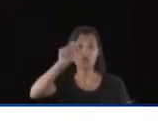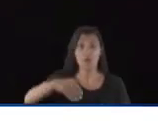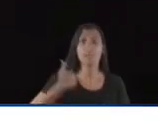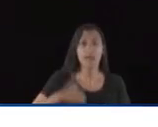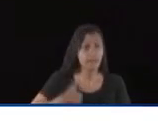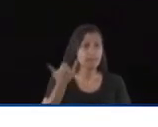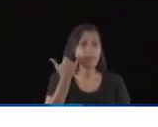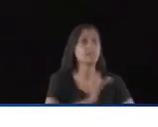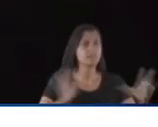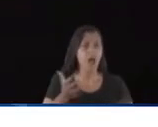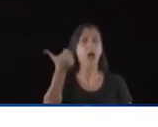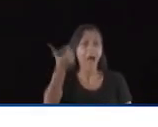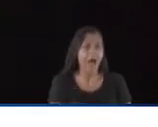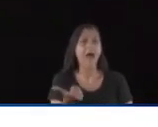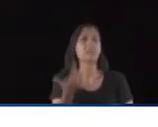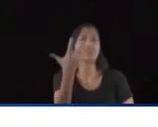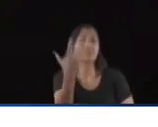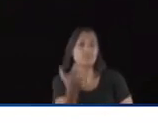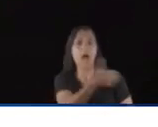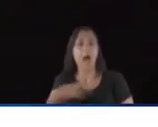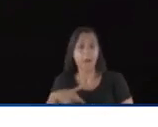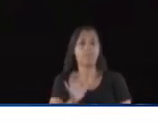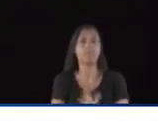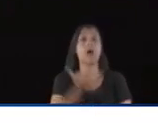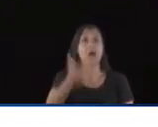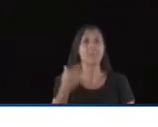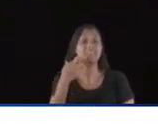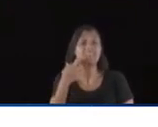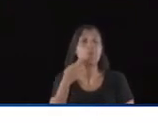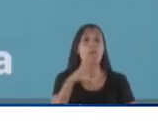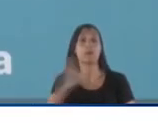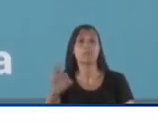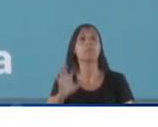discapacidad, que ahora será online y a través de la aplicación Mi Argentina.